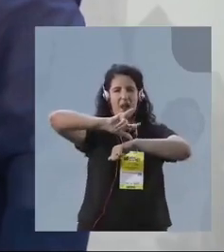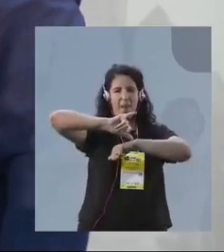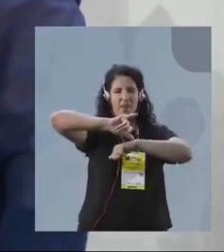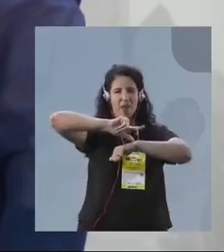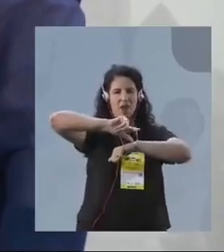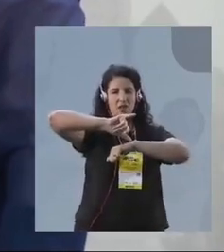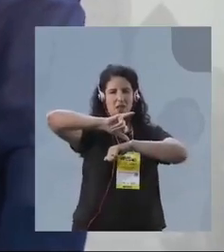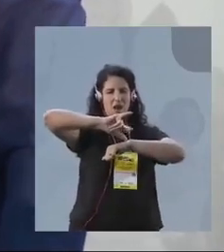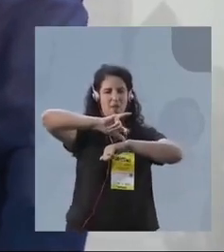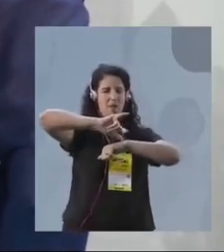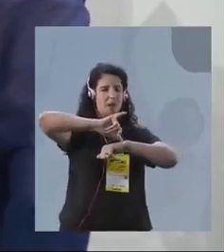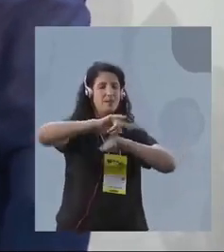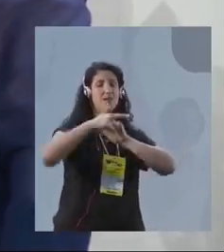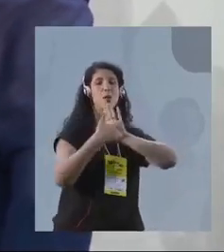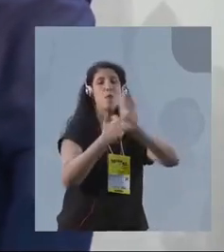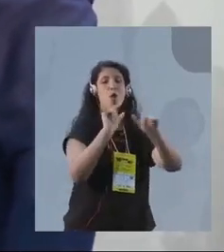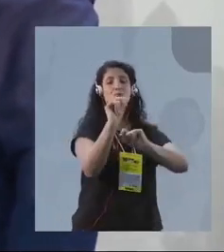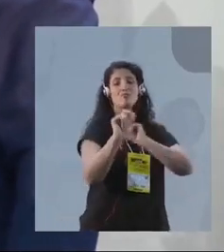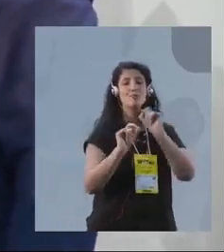expresan